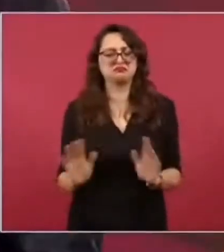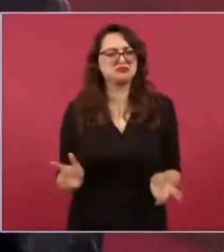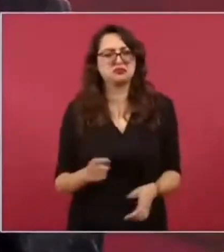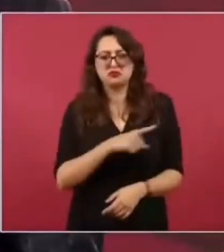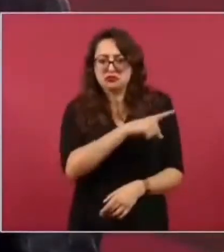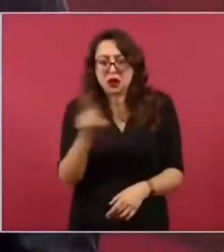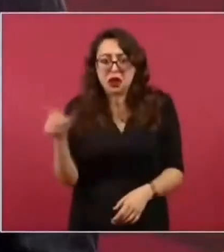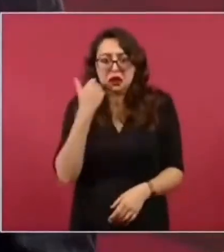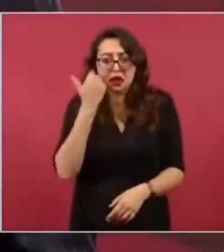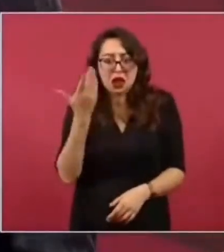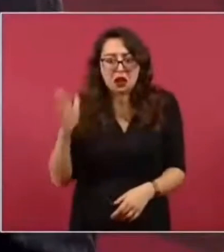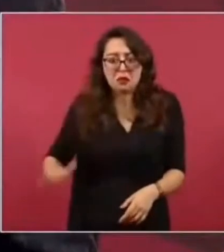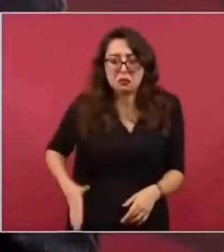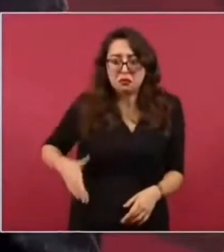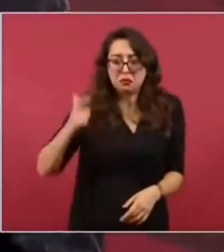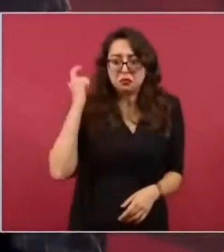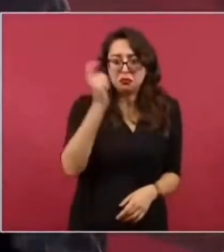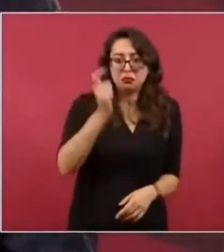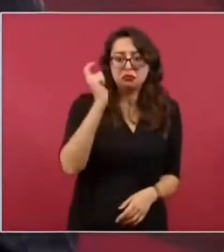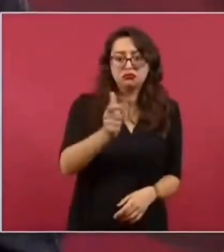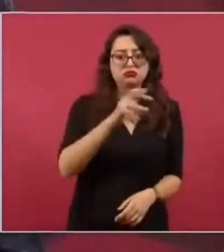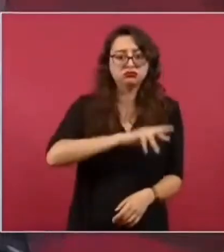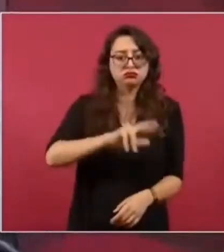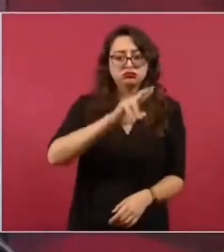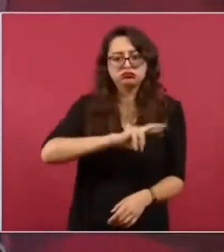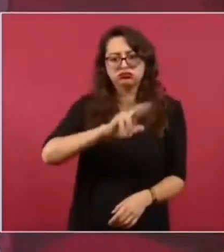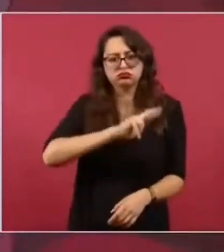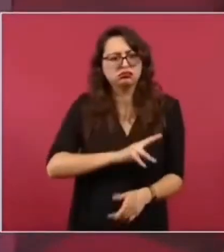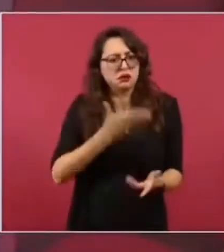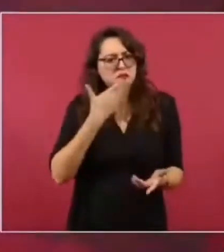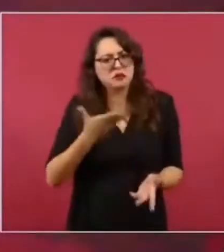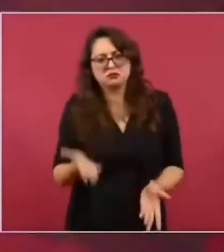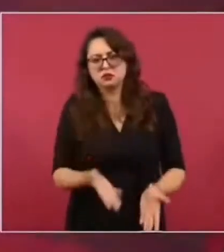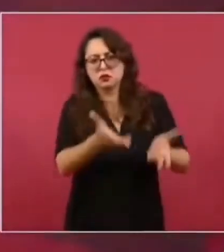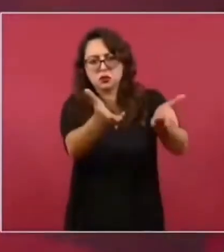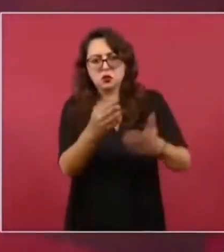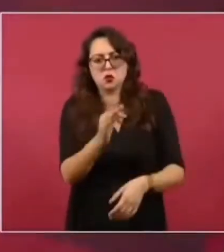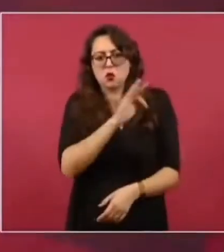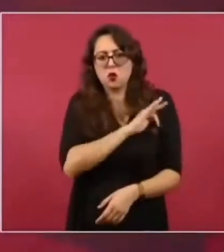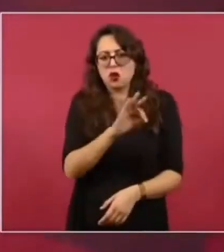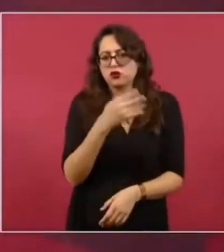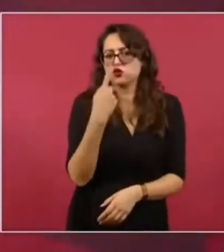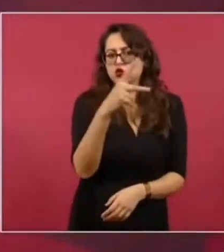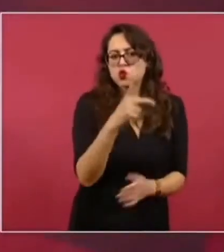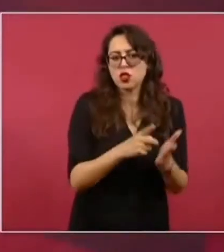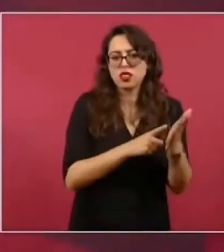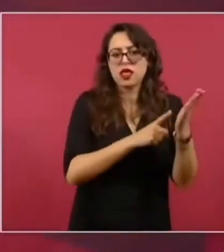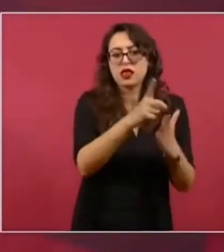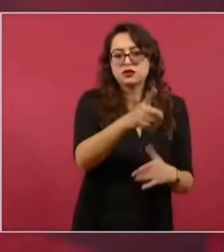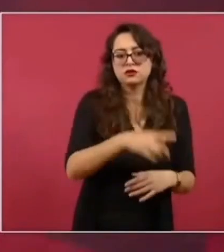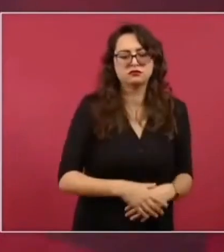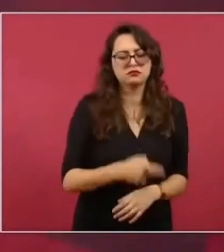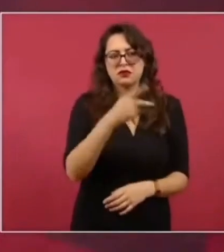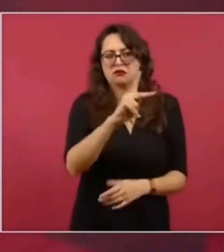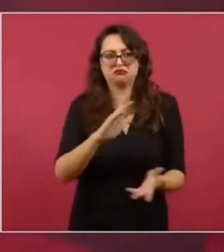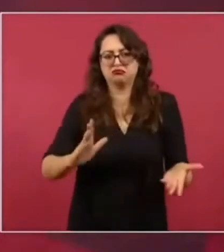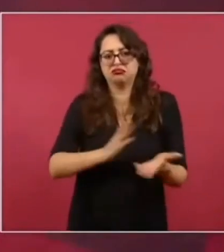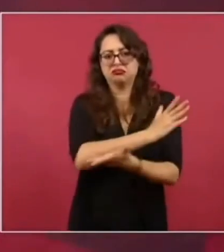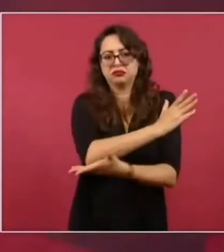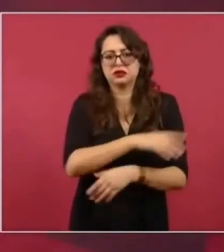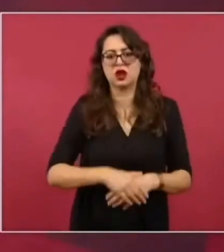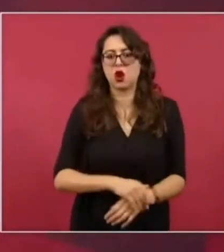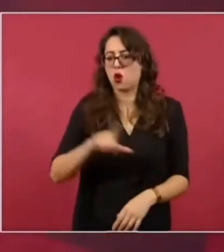el gobierno, está obligado a garantizar la educación pública, gratuita, de